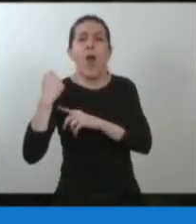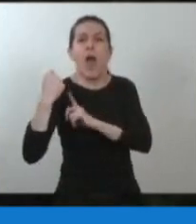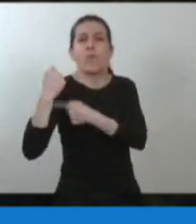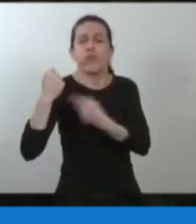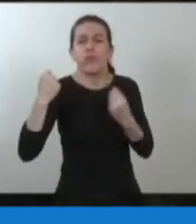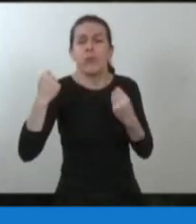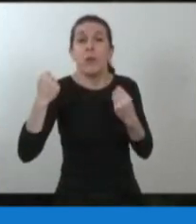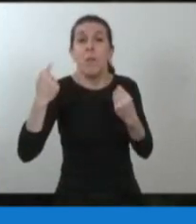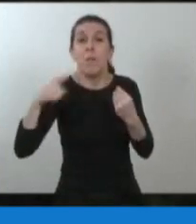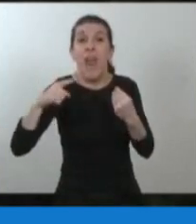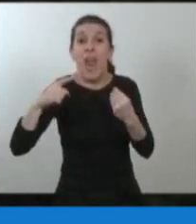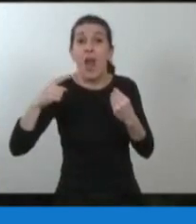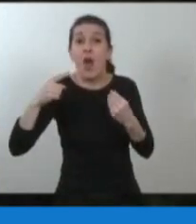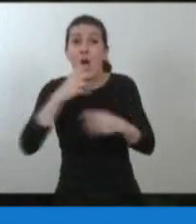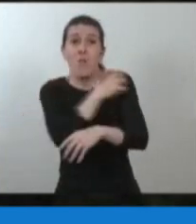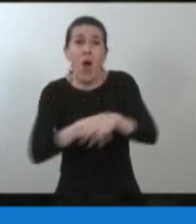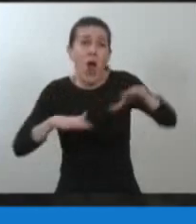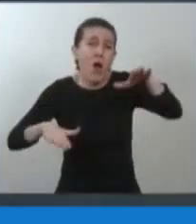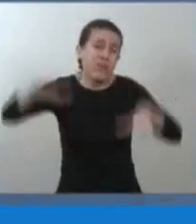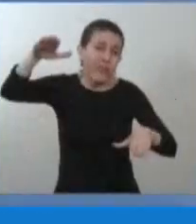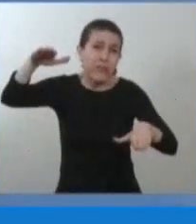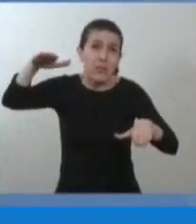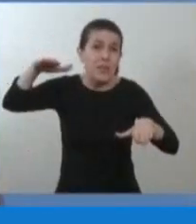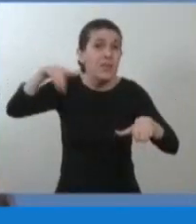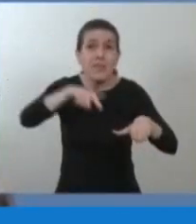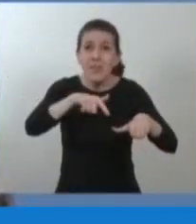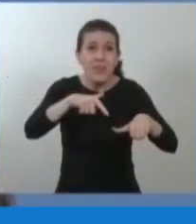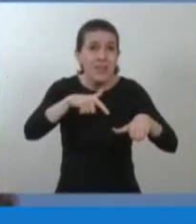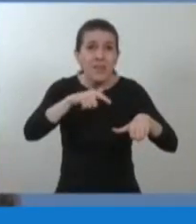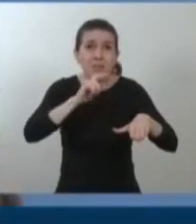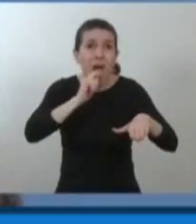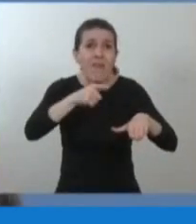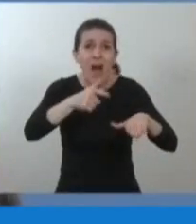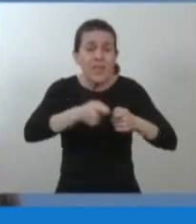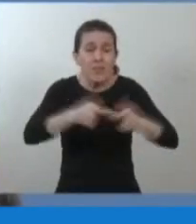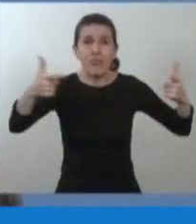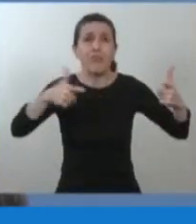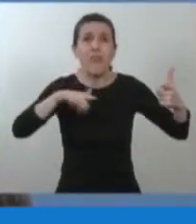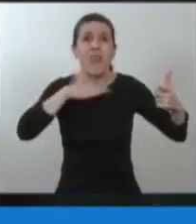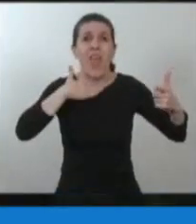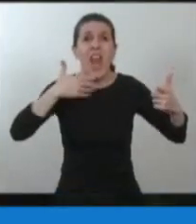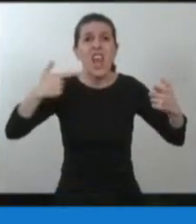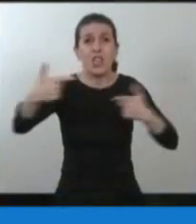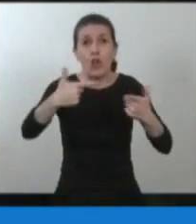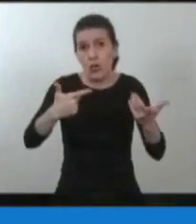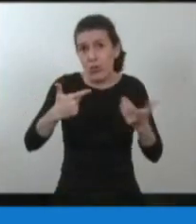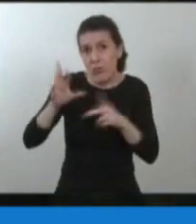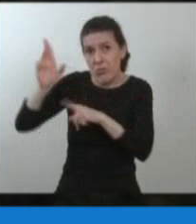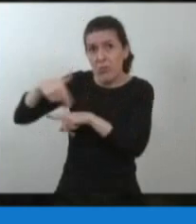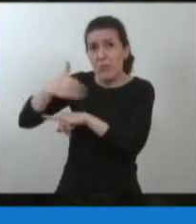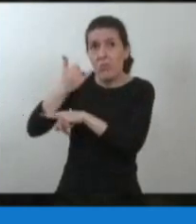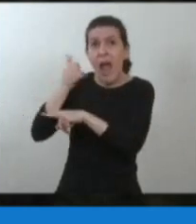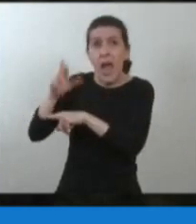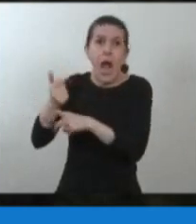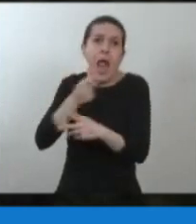la delincuencia prolifere es mayor tiene toda la razón en lo que dice mayra yo no puede dar